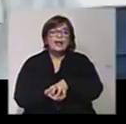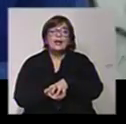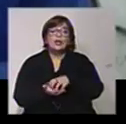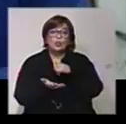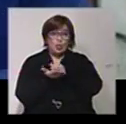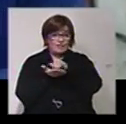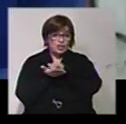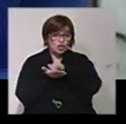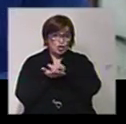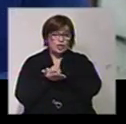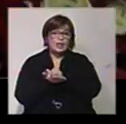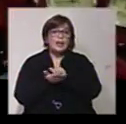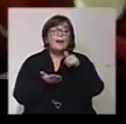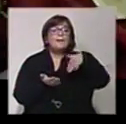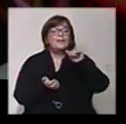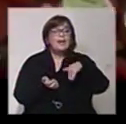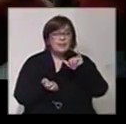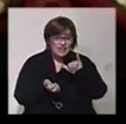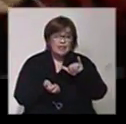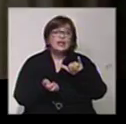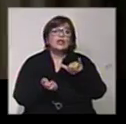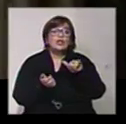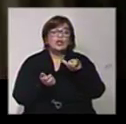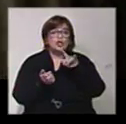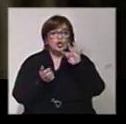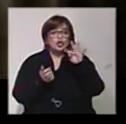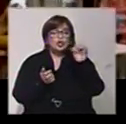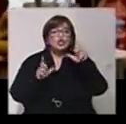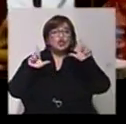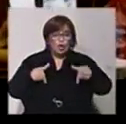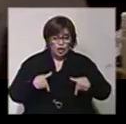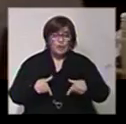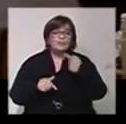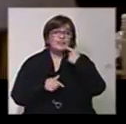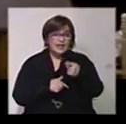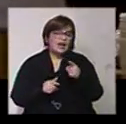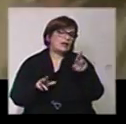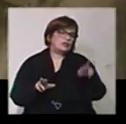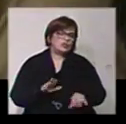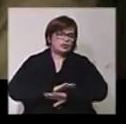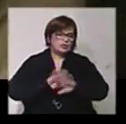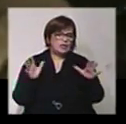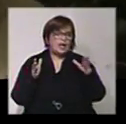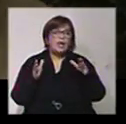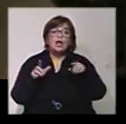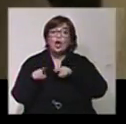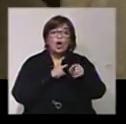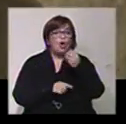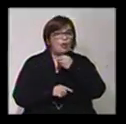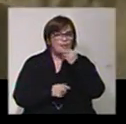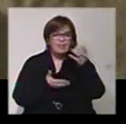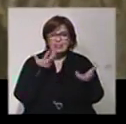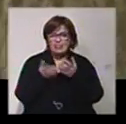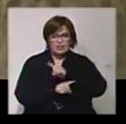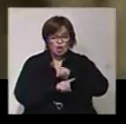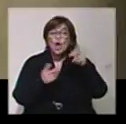York, Miami, Washington y Tokio. Bourdain en realidad renunció a la carrera de cocinero, siguió estando en contacto con ese